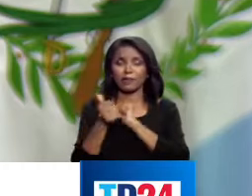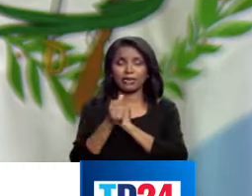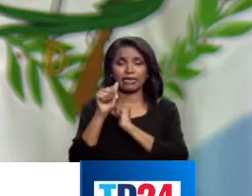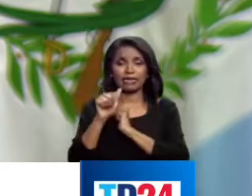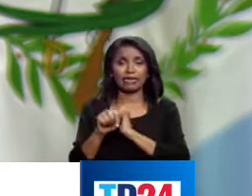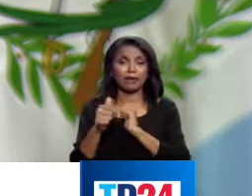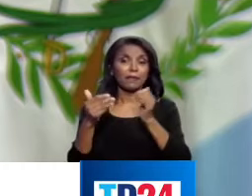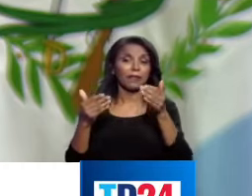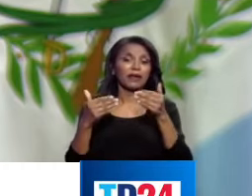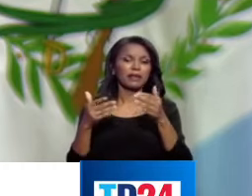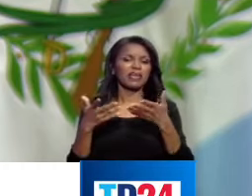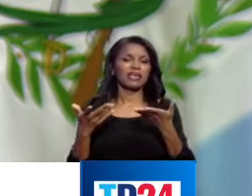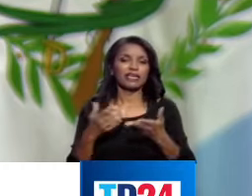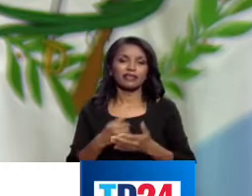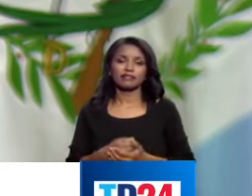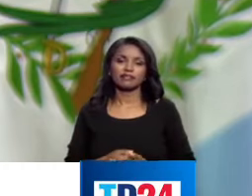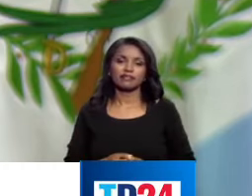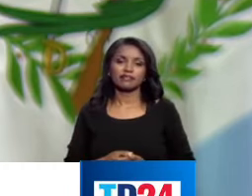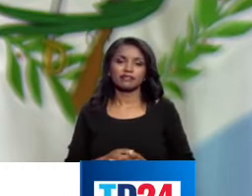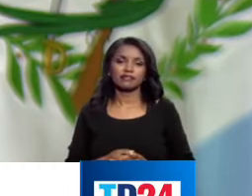este país se le otorga